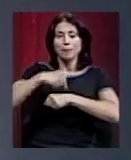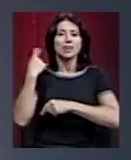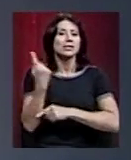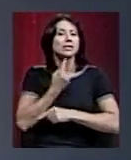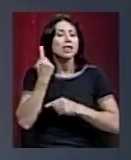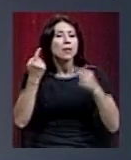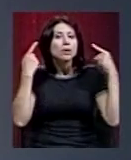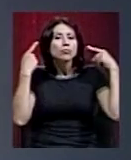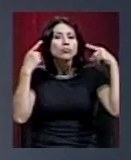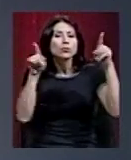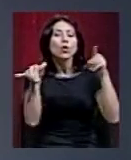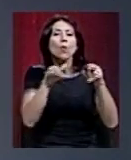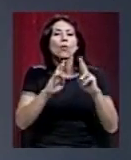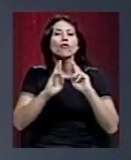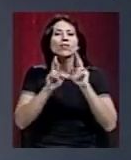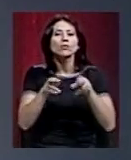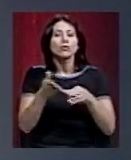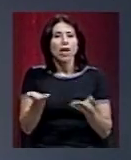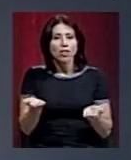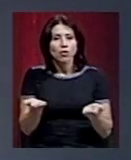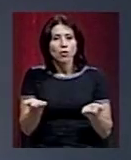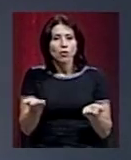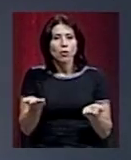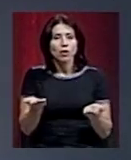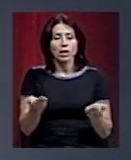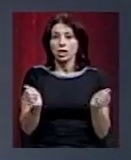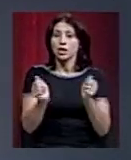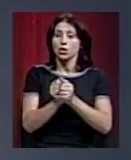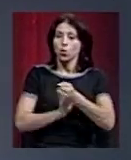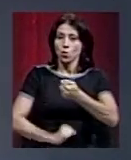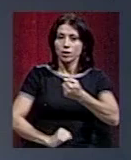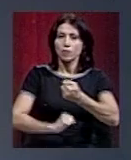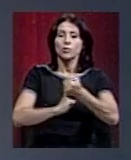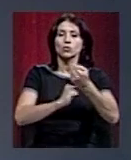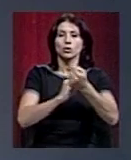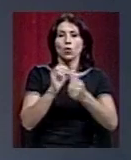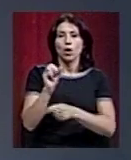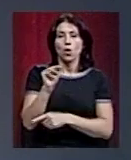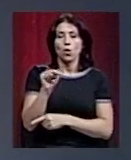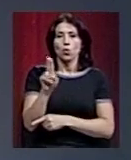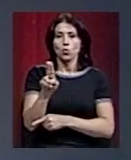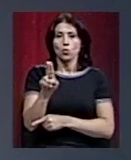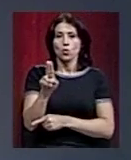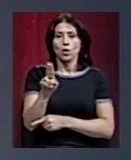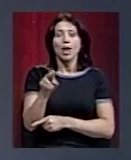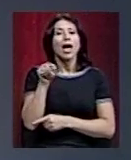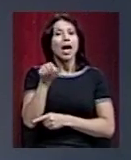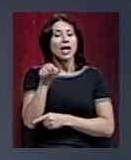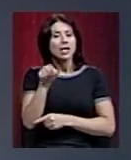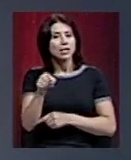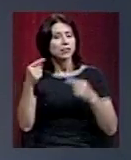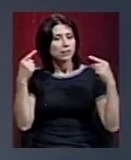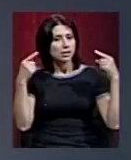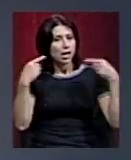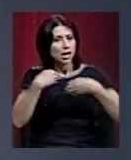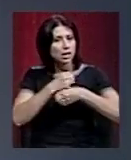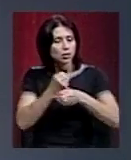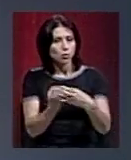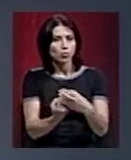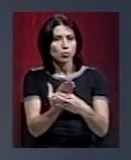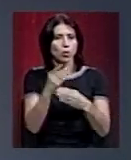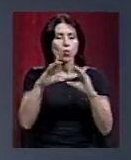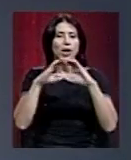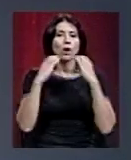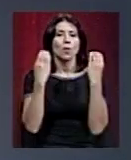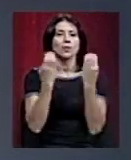como resultado de la negociación y bajo el auspicio de Naciones Unidas, se concibió una Comisión Nacional para